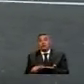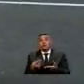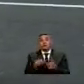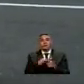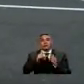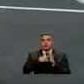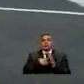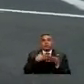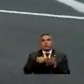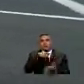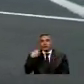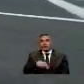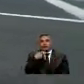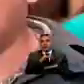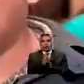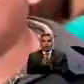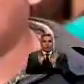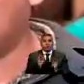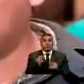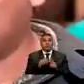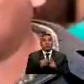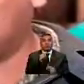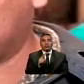la llegada del feriado de noviembre. Con esta